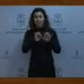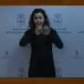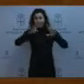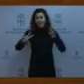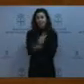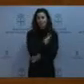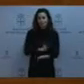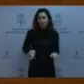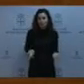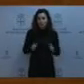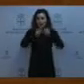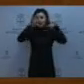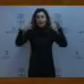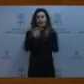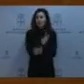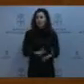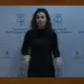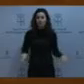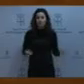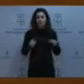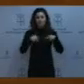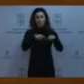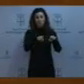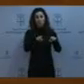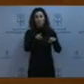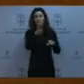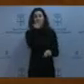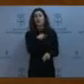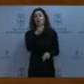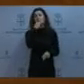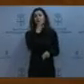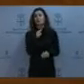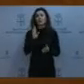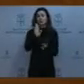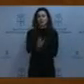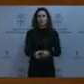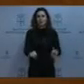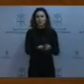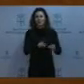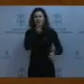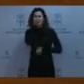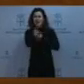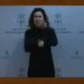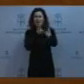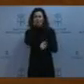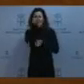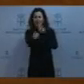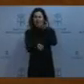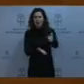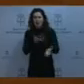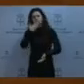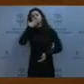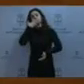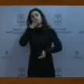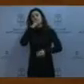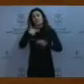claridad. Dígalo con claridad. Y su flamante portavoz, que no diga disparates, que en política no conviene,